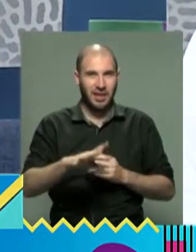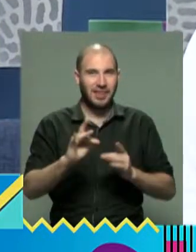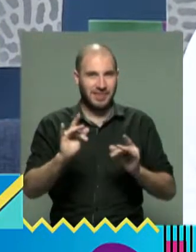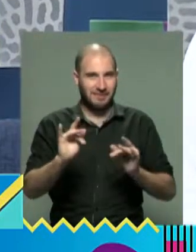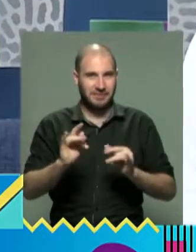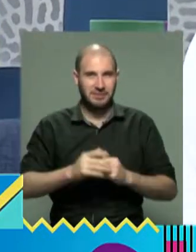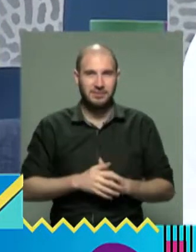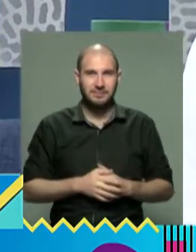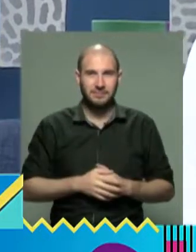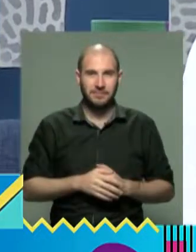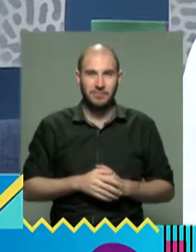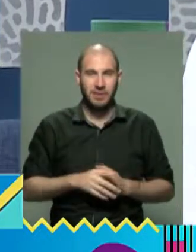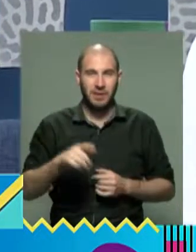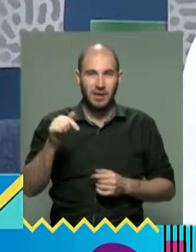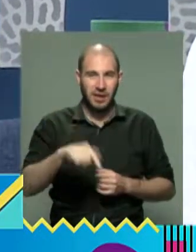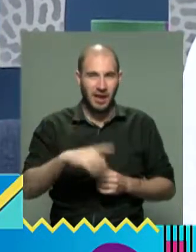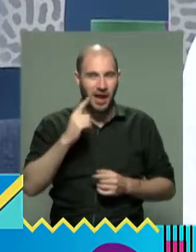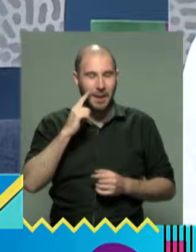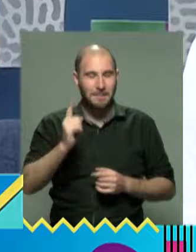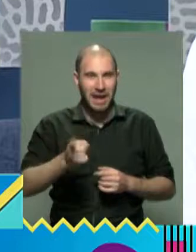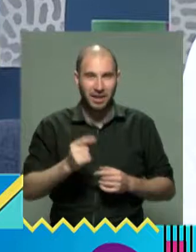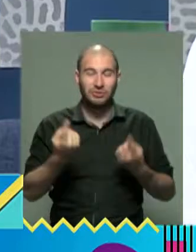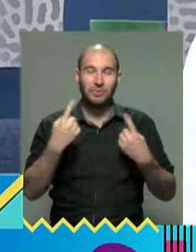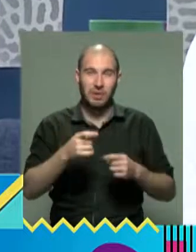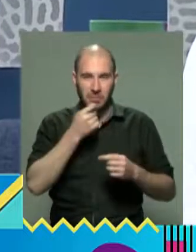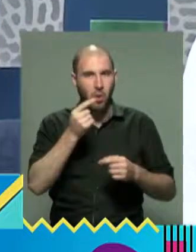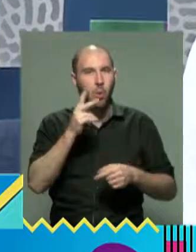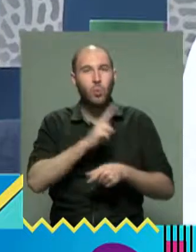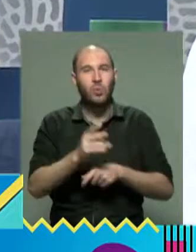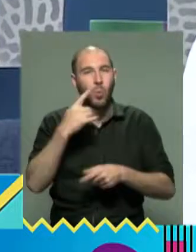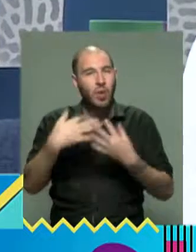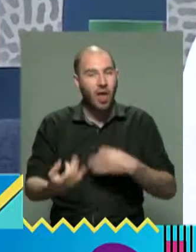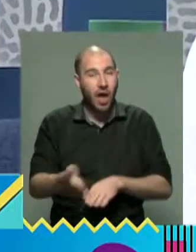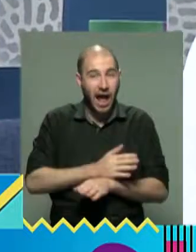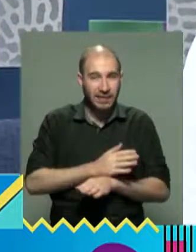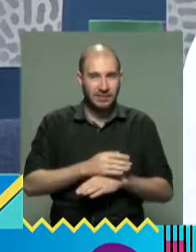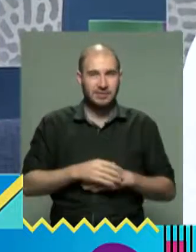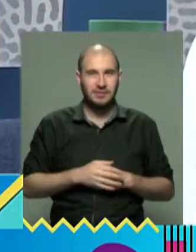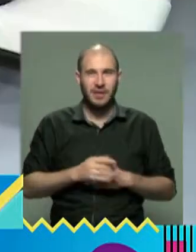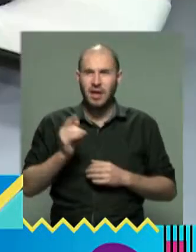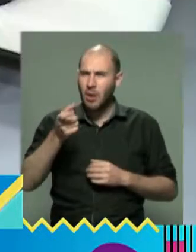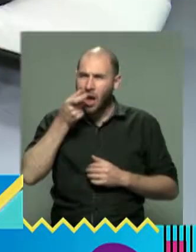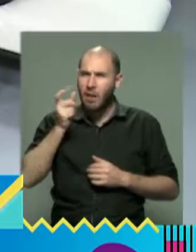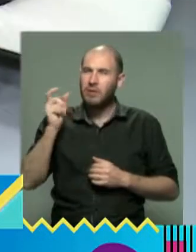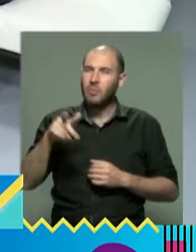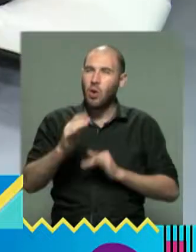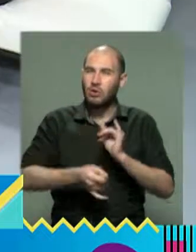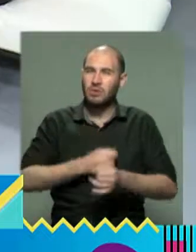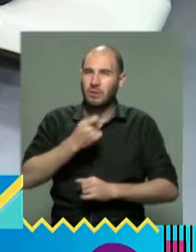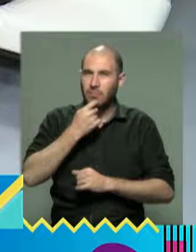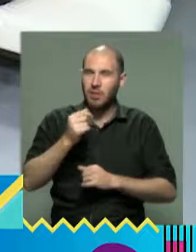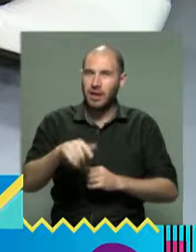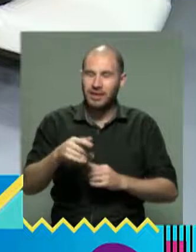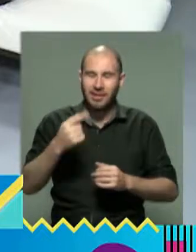el asunto, pasa a ser un poco extremo, pero si se toman los recaudos, ¿Has pasa a tenido ser alguna entretenido. experiencia así donde decís, de esta no